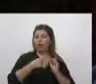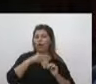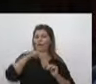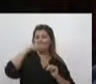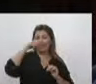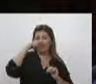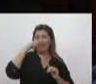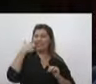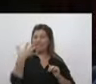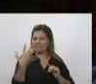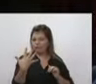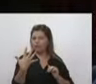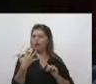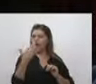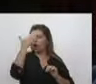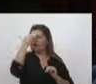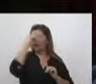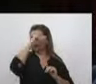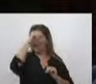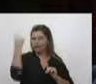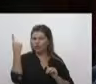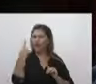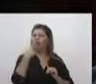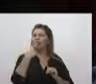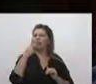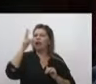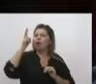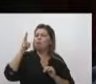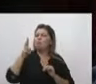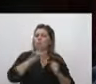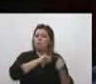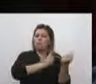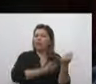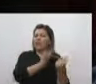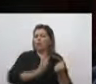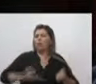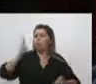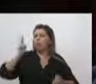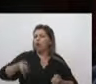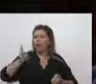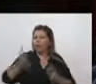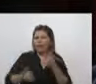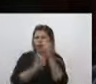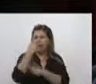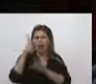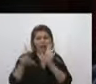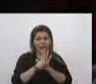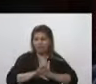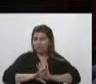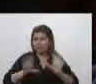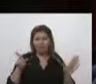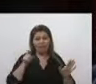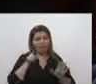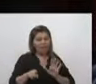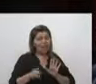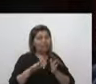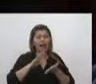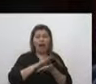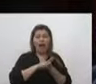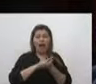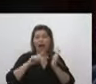igualmente esas son las motivaciones que llevarán a la ruptura más profunda o no en el vínculo entre la... vicepresidenta y el presidente. O sea, la realidad acá es que